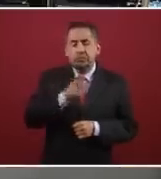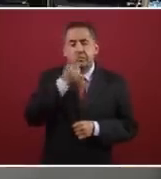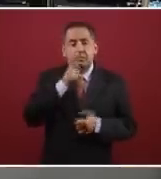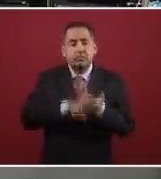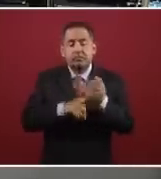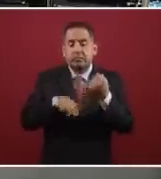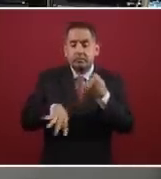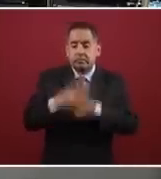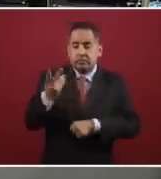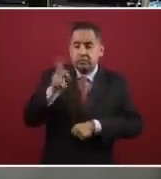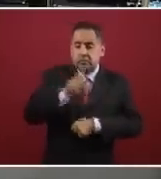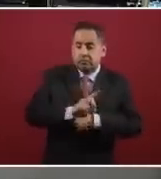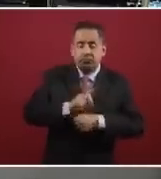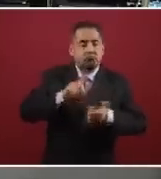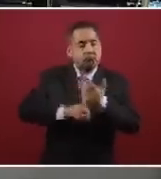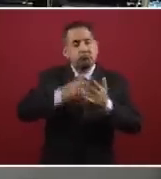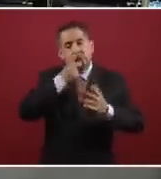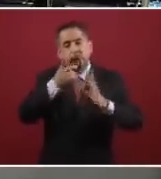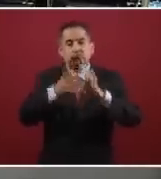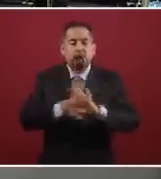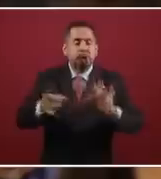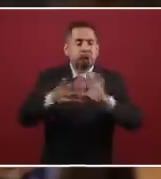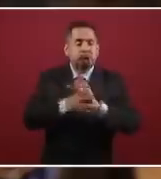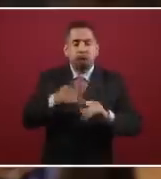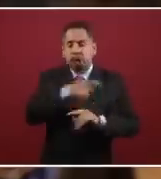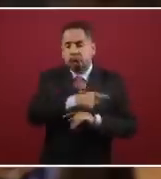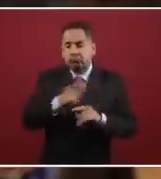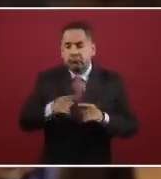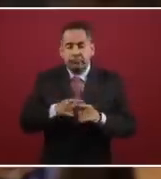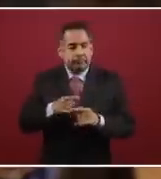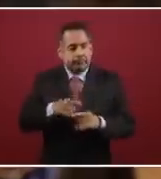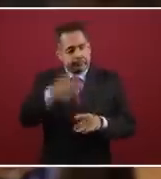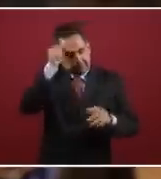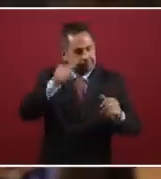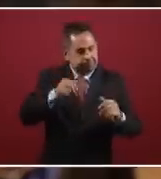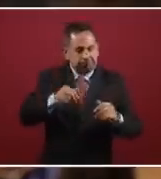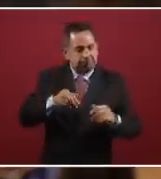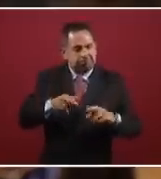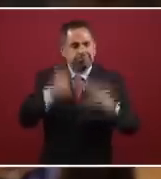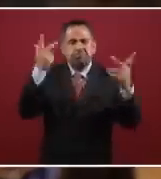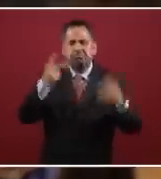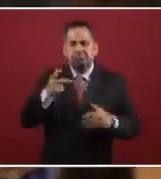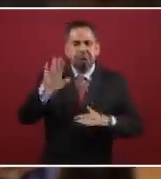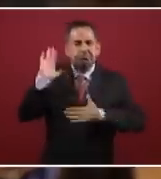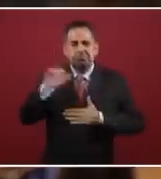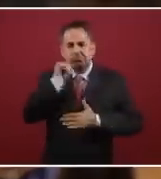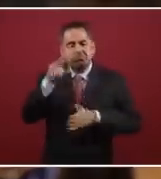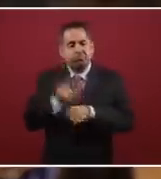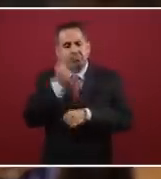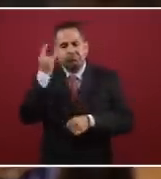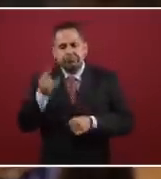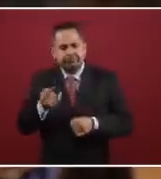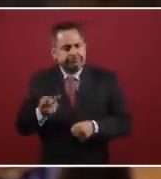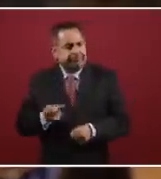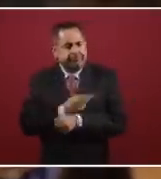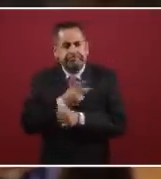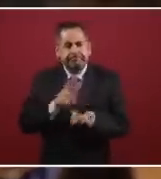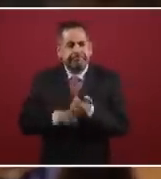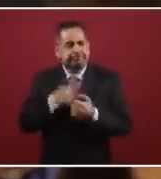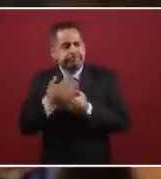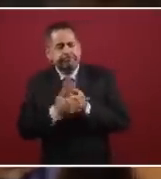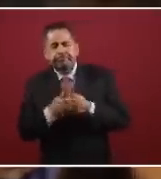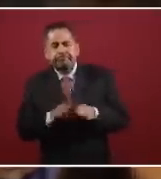días diciendo que se les han roto sus acuerdos. ¿Qué sigue con ellos? ¿Qué va a